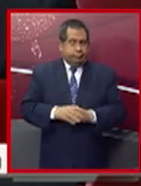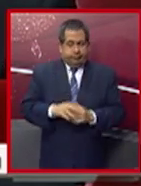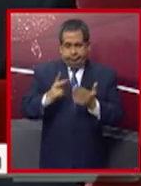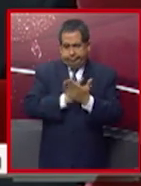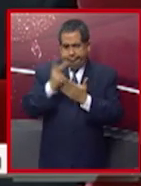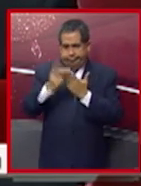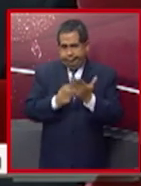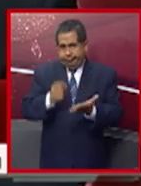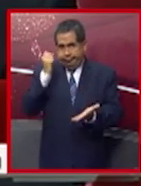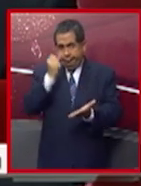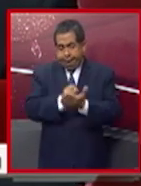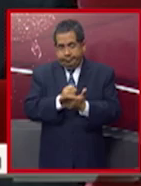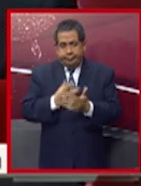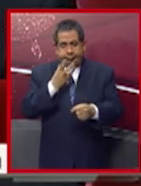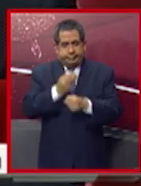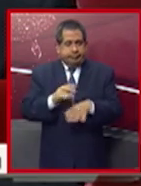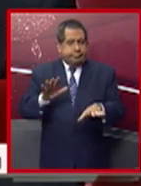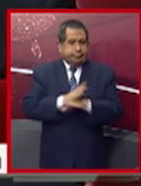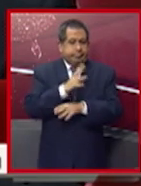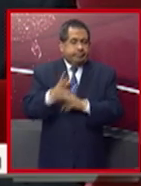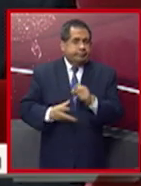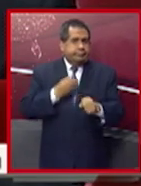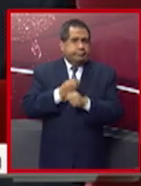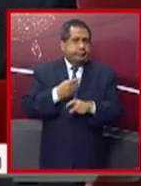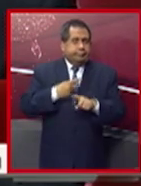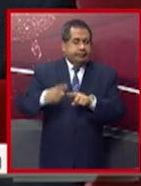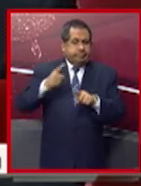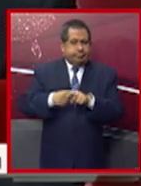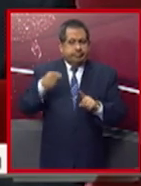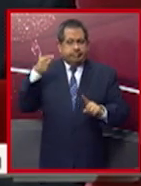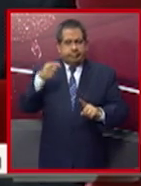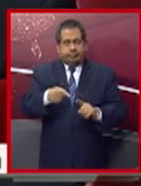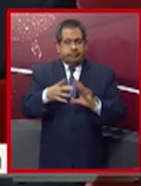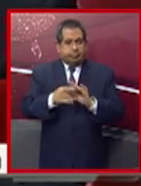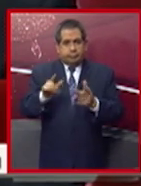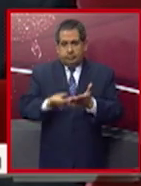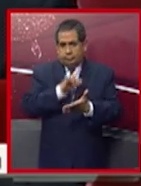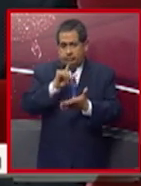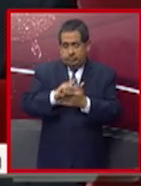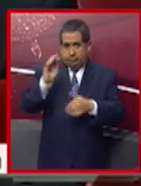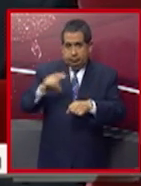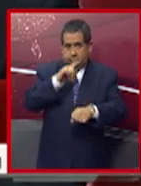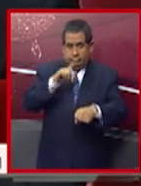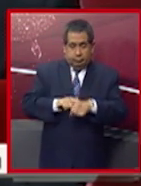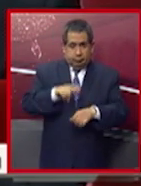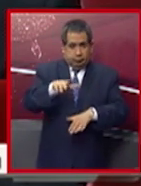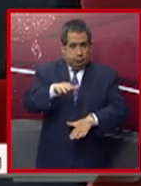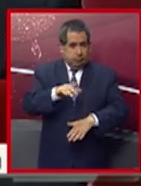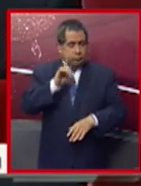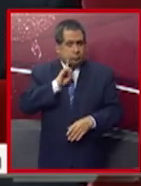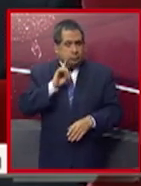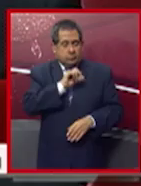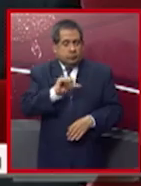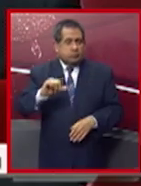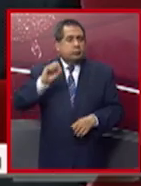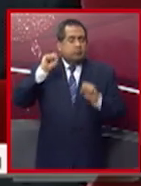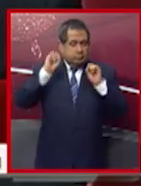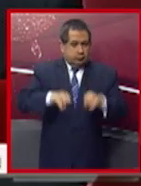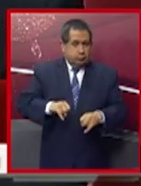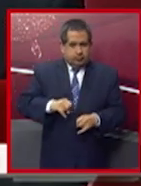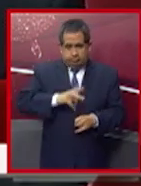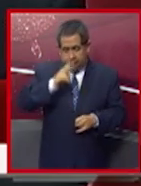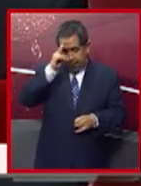proyecto de decreto por el que se reforman y adicionan diversas disposiciones de la Ley General de Acceso de las Mujeres a una vida libre